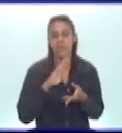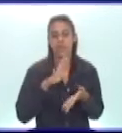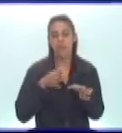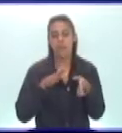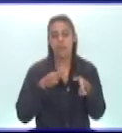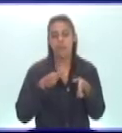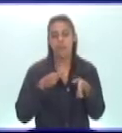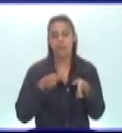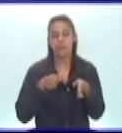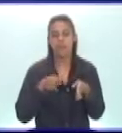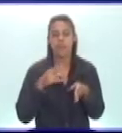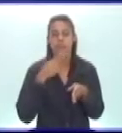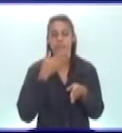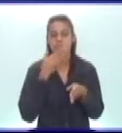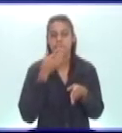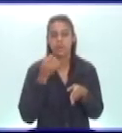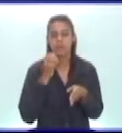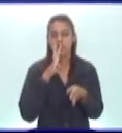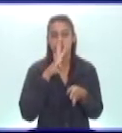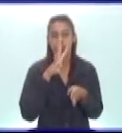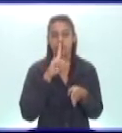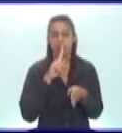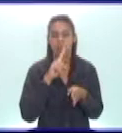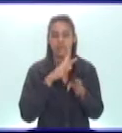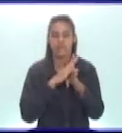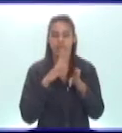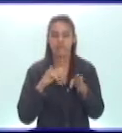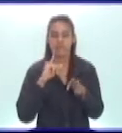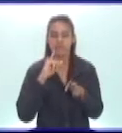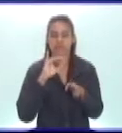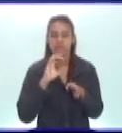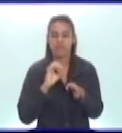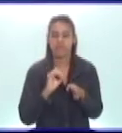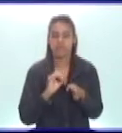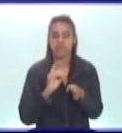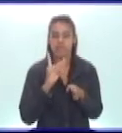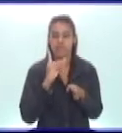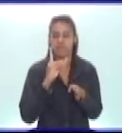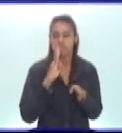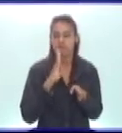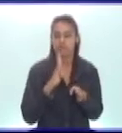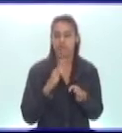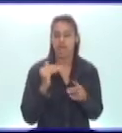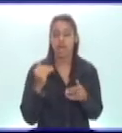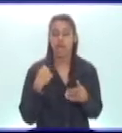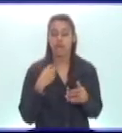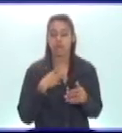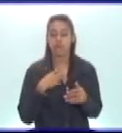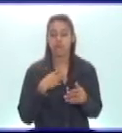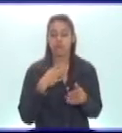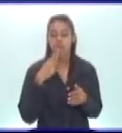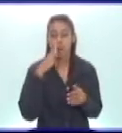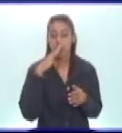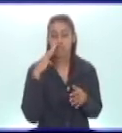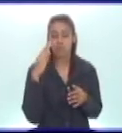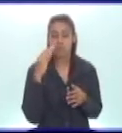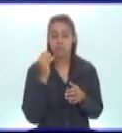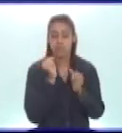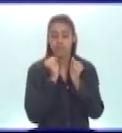pérdida oscila de 41 a 60 decibeles. Estaremos en presencia de la hipoacusia severa si esta